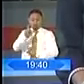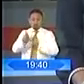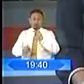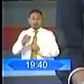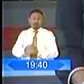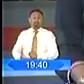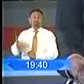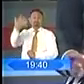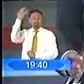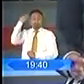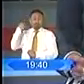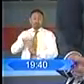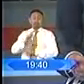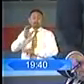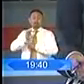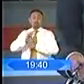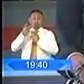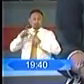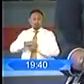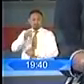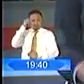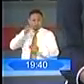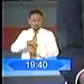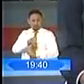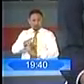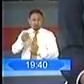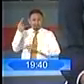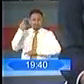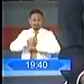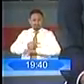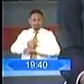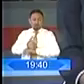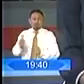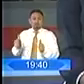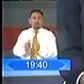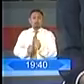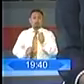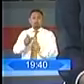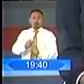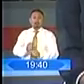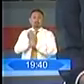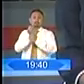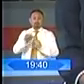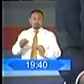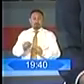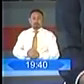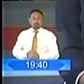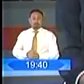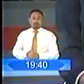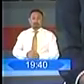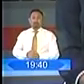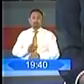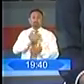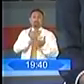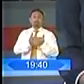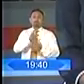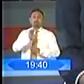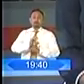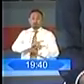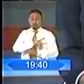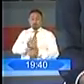del Holocausto. En el Ecuador también se recuerda esta fecha, junto a los supervivientes de la masacre que llegaron al país